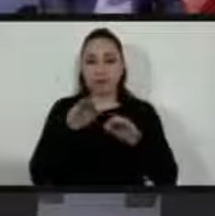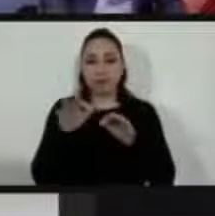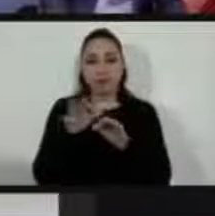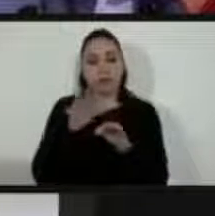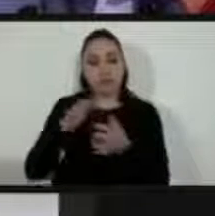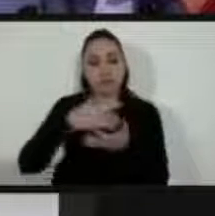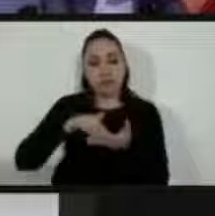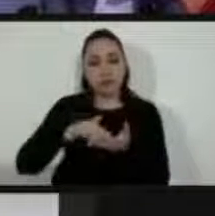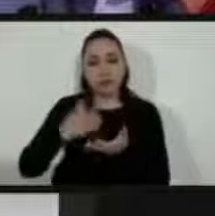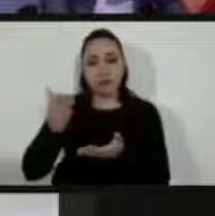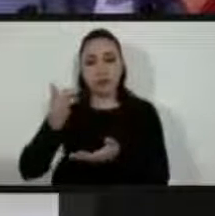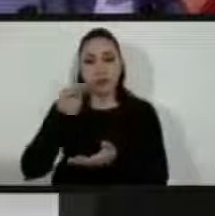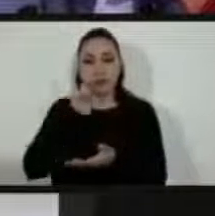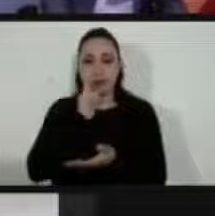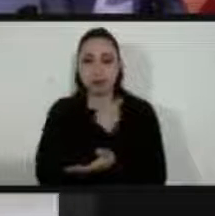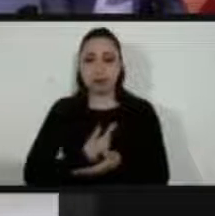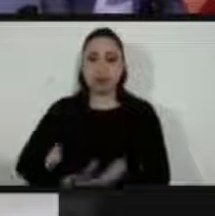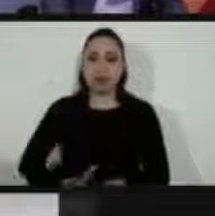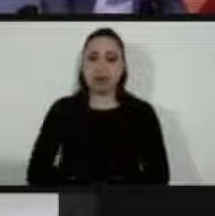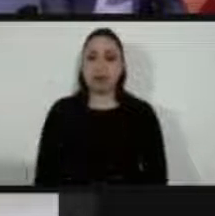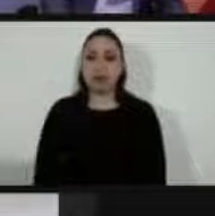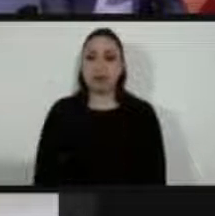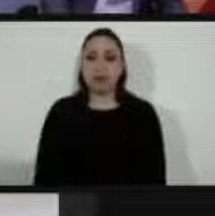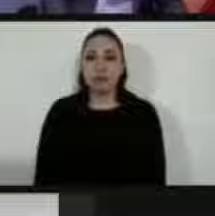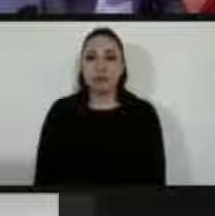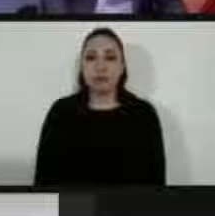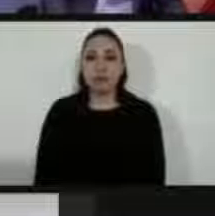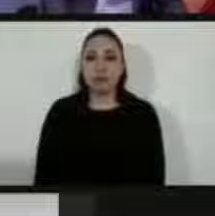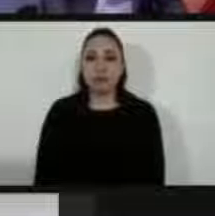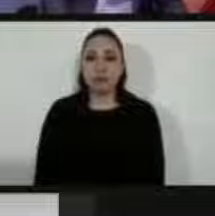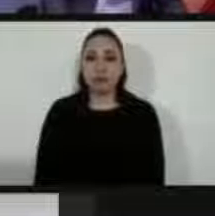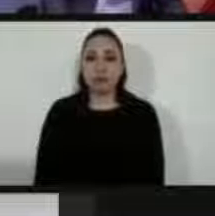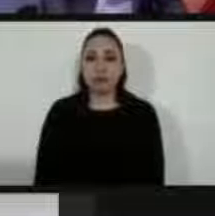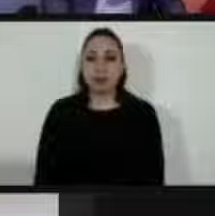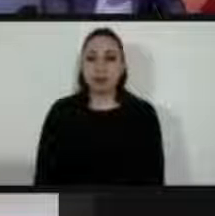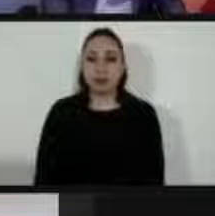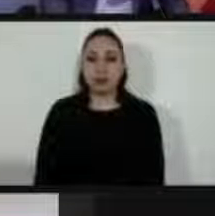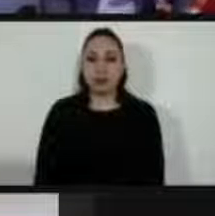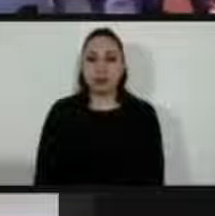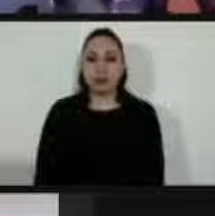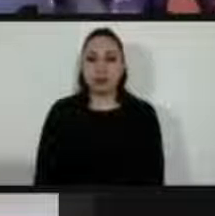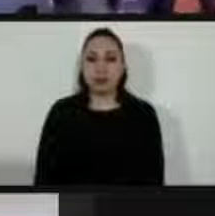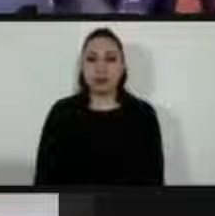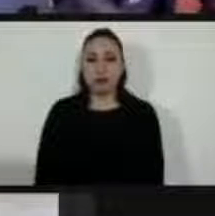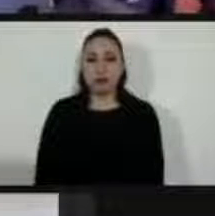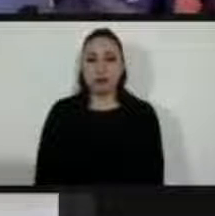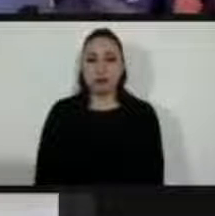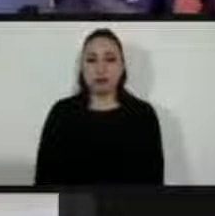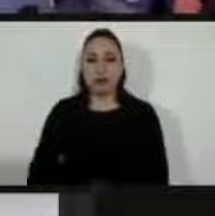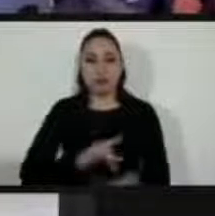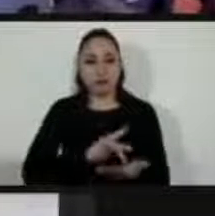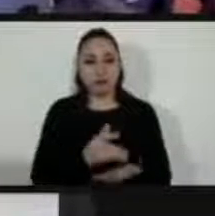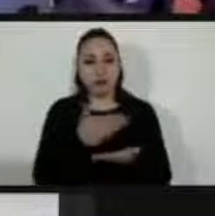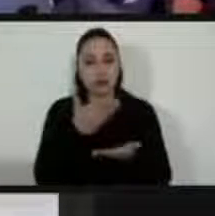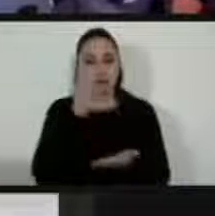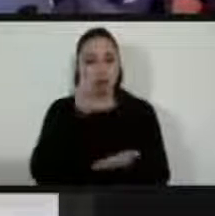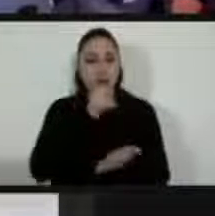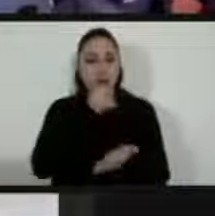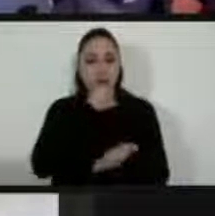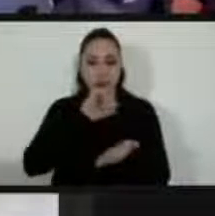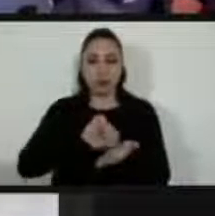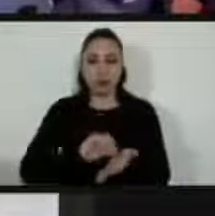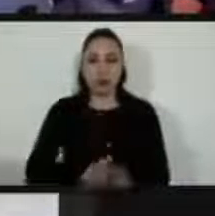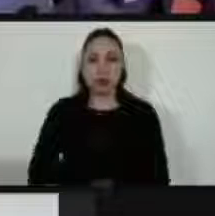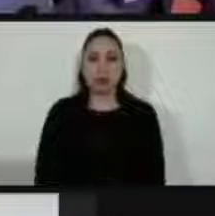Congreso Capitalino, donde presentó su proyecto de presupuesto para el ejercicio fiscal 2022. Aseguró que la propuesta de gasto tiene como